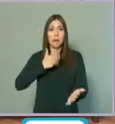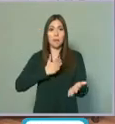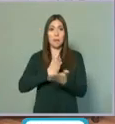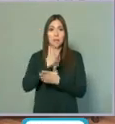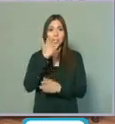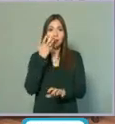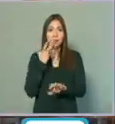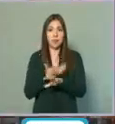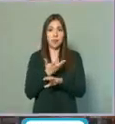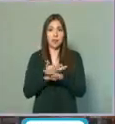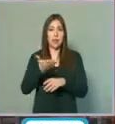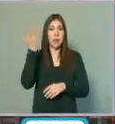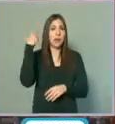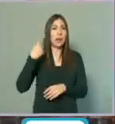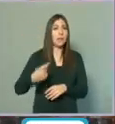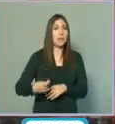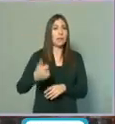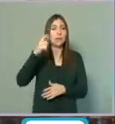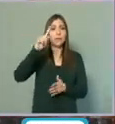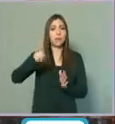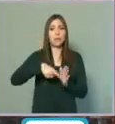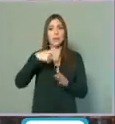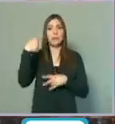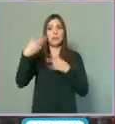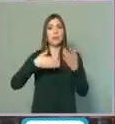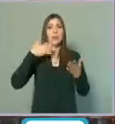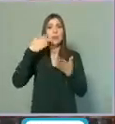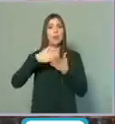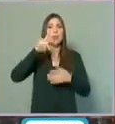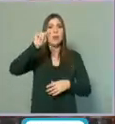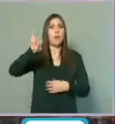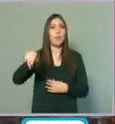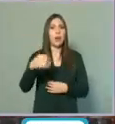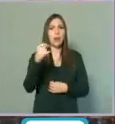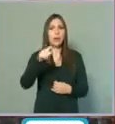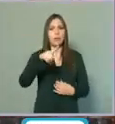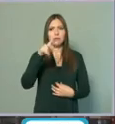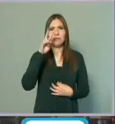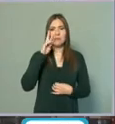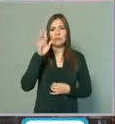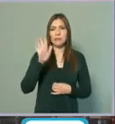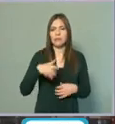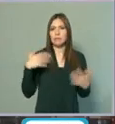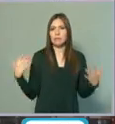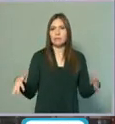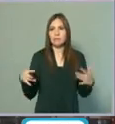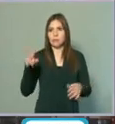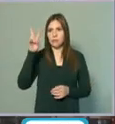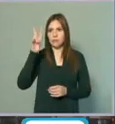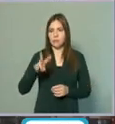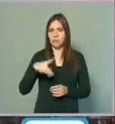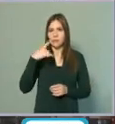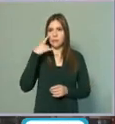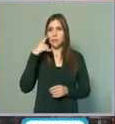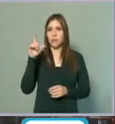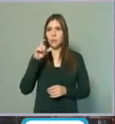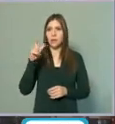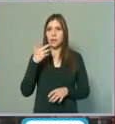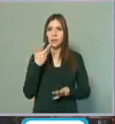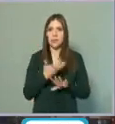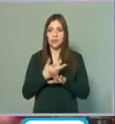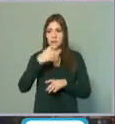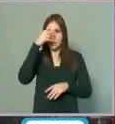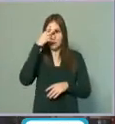Unidos, yo la primera vez que fui a Tijuana, por ejemplo, me pareció una locura entrar a Estados Unidos desde México y